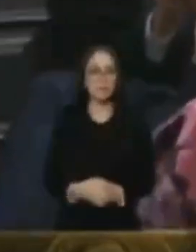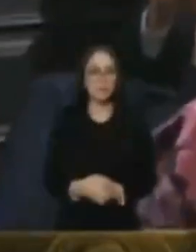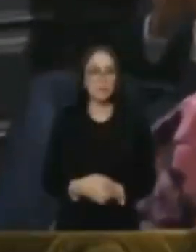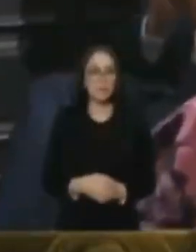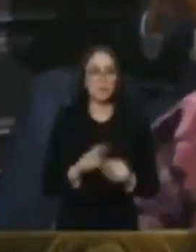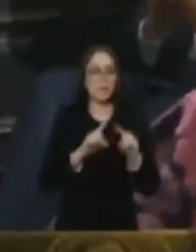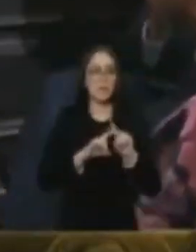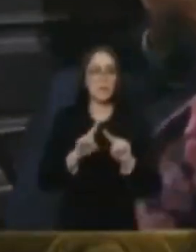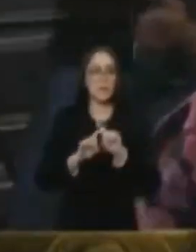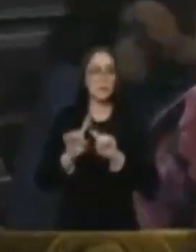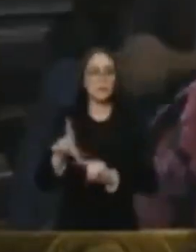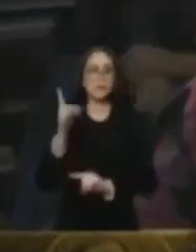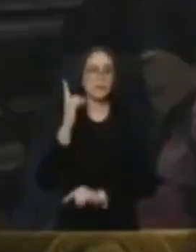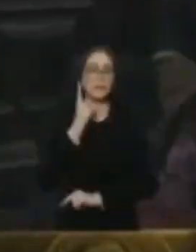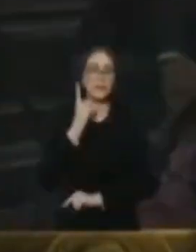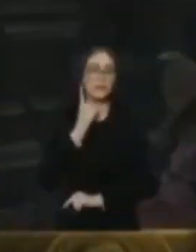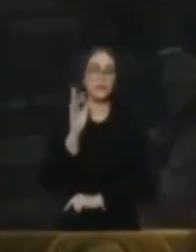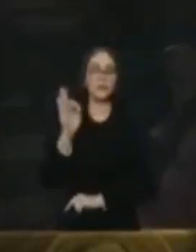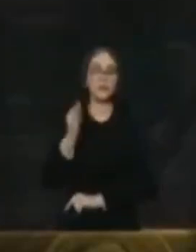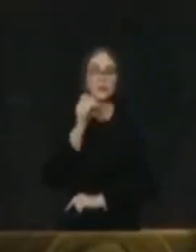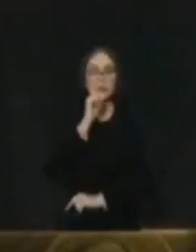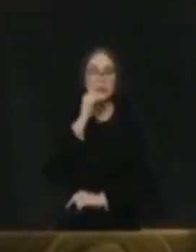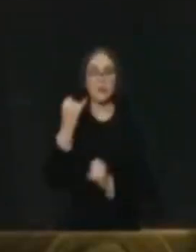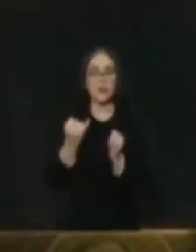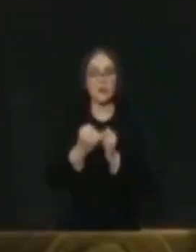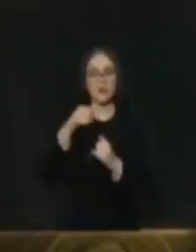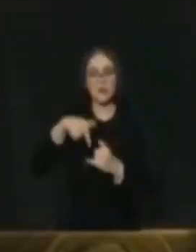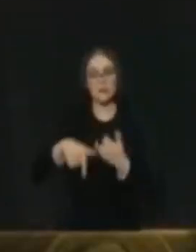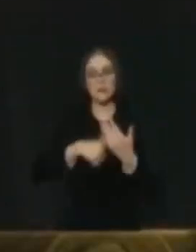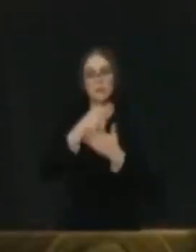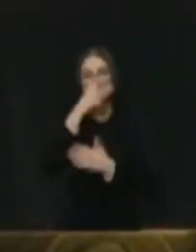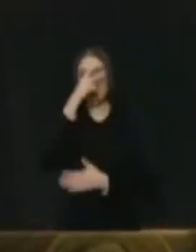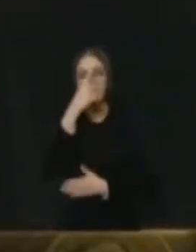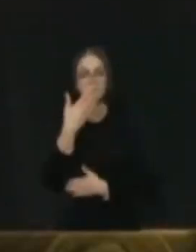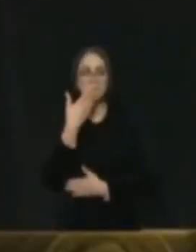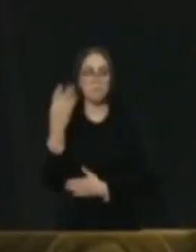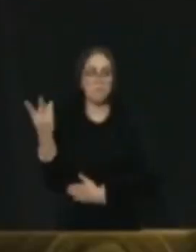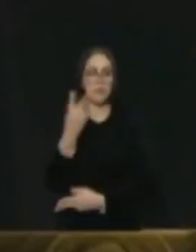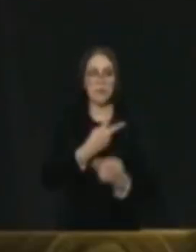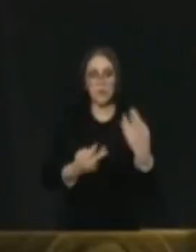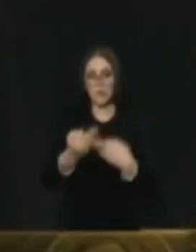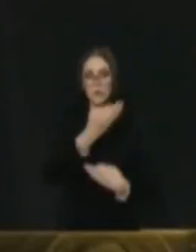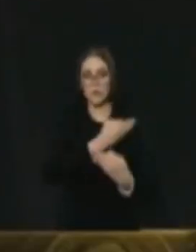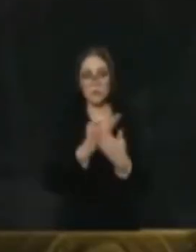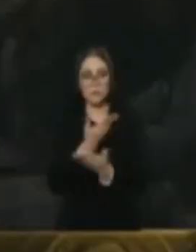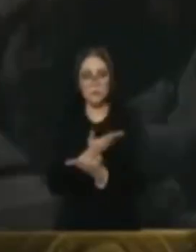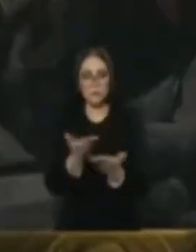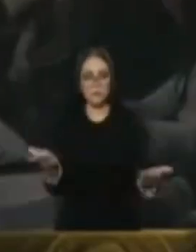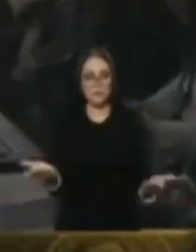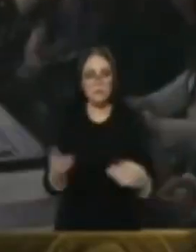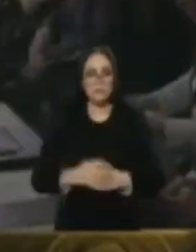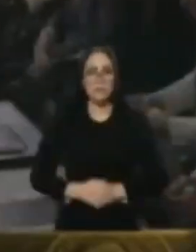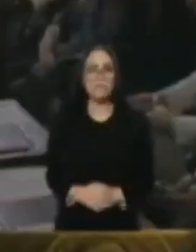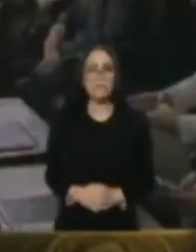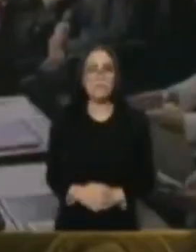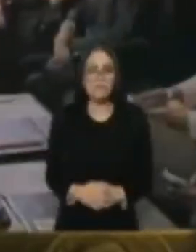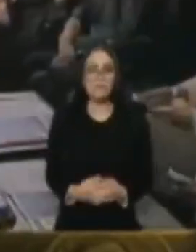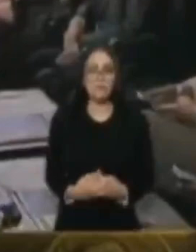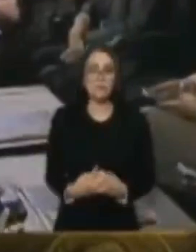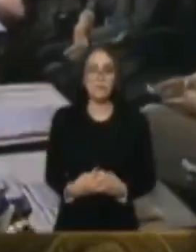Diputadas y diputados federales y locales que nos acompañan, sean todos y todas ustedes bienvenidas.